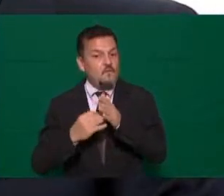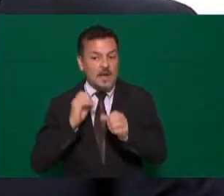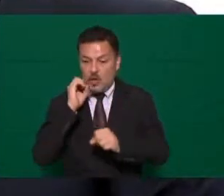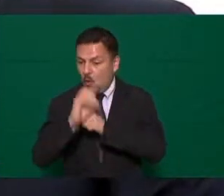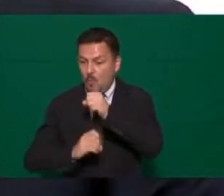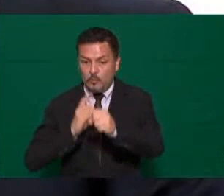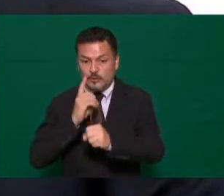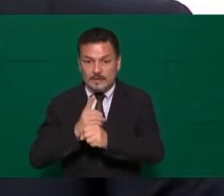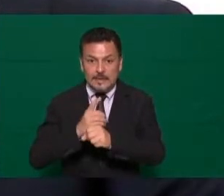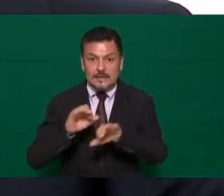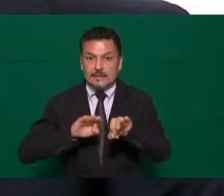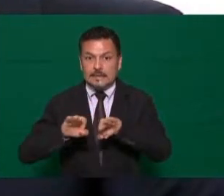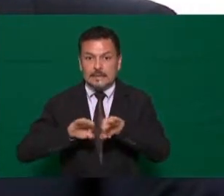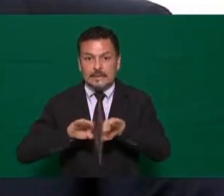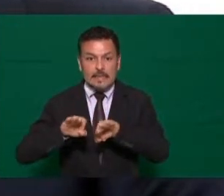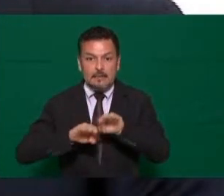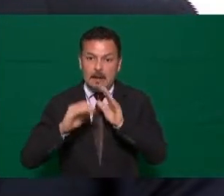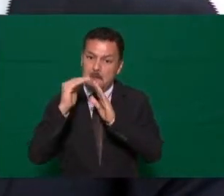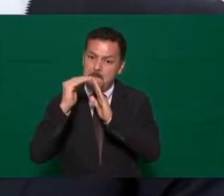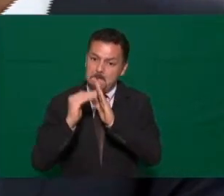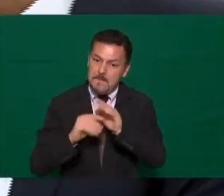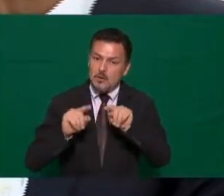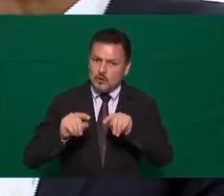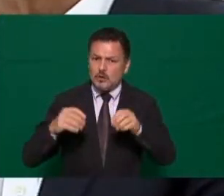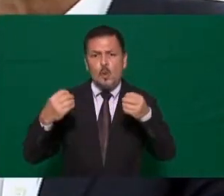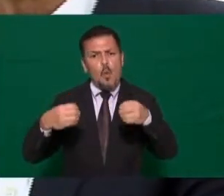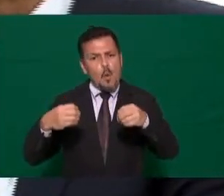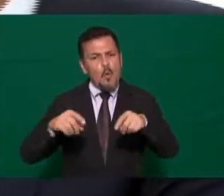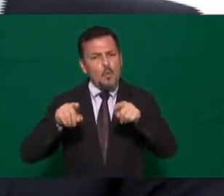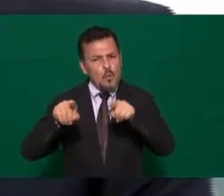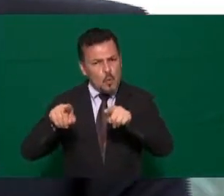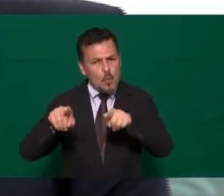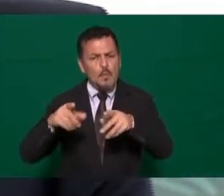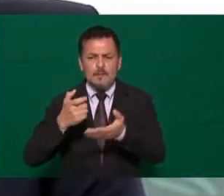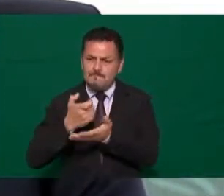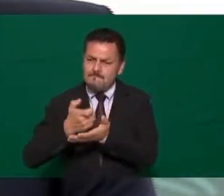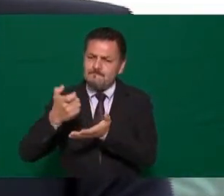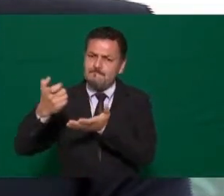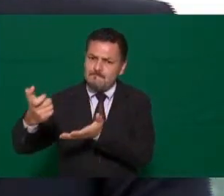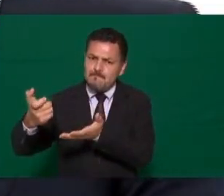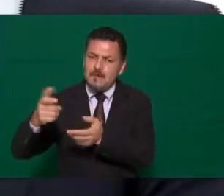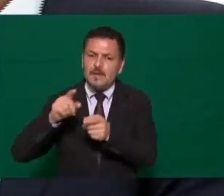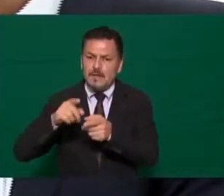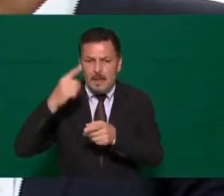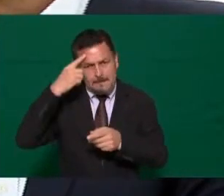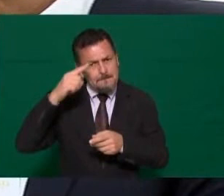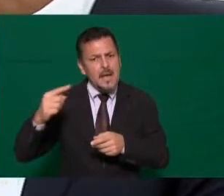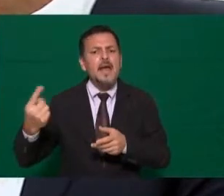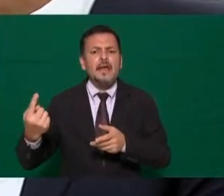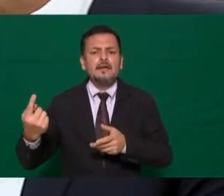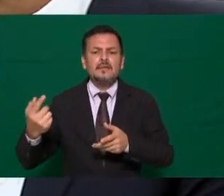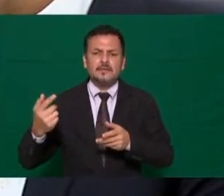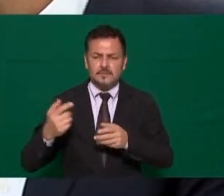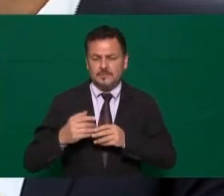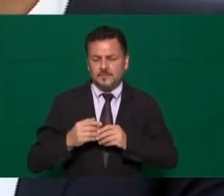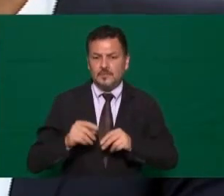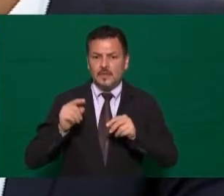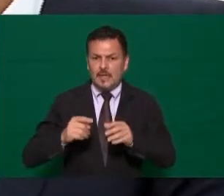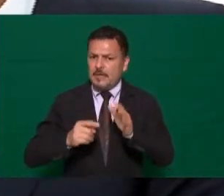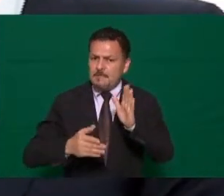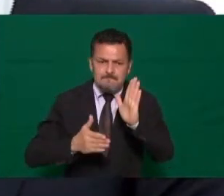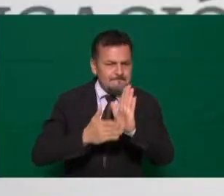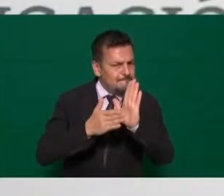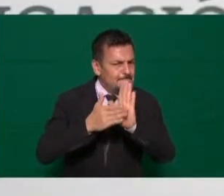empleo, que se utilicen esos recursos para hacer